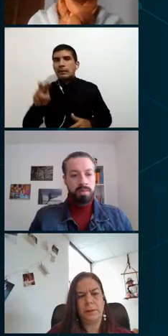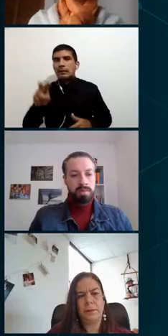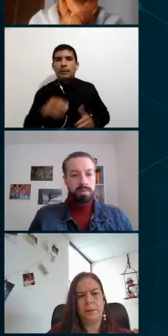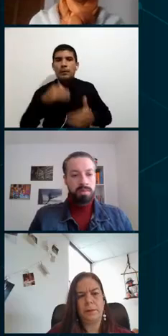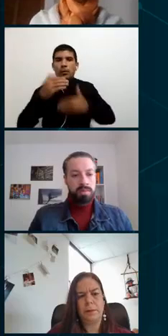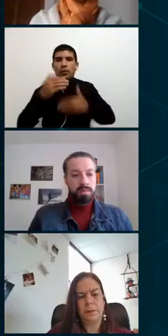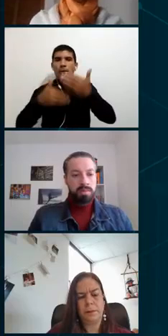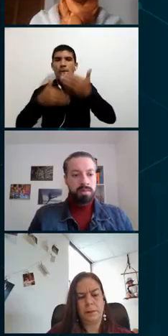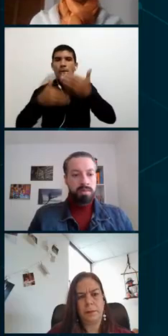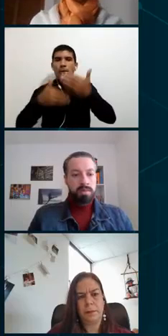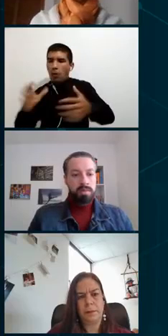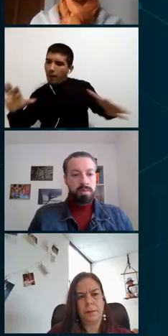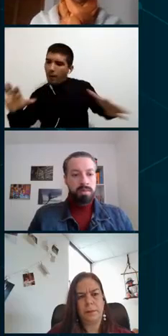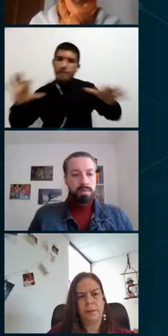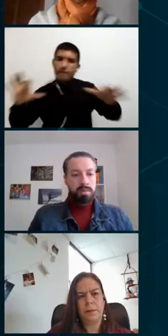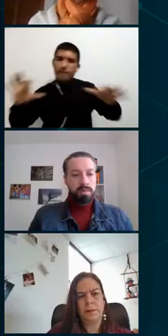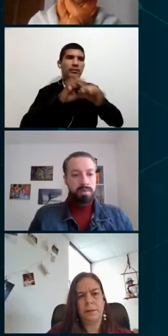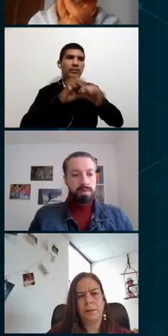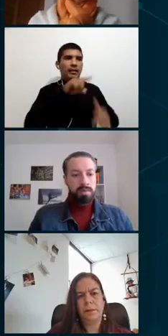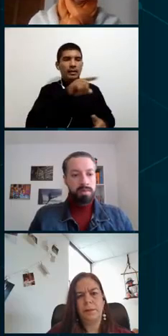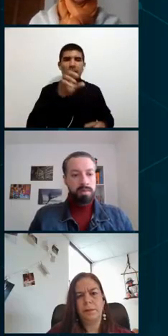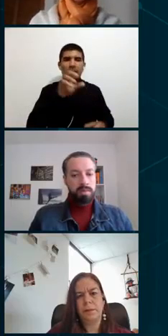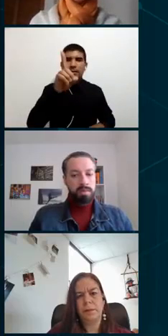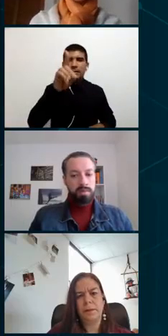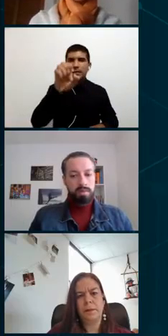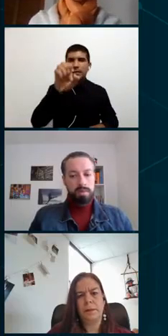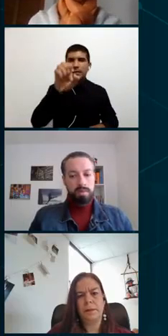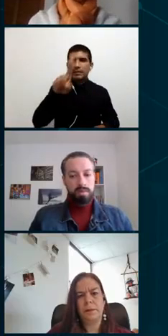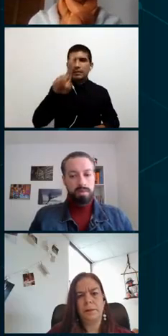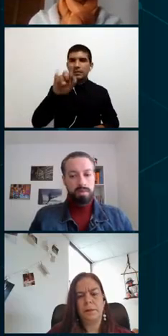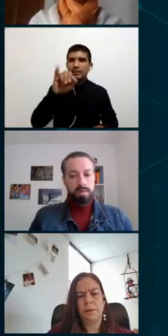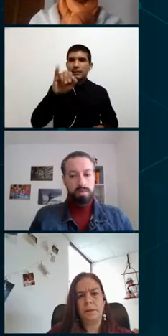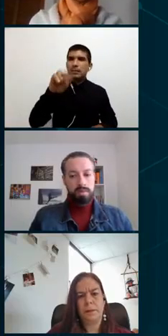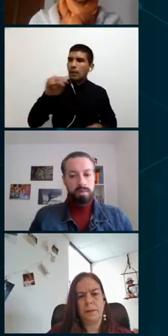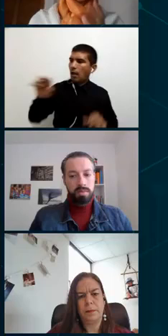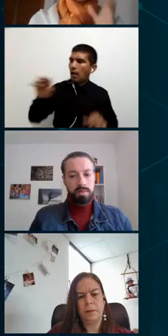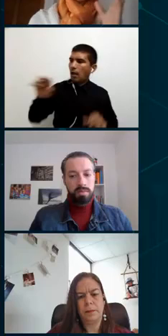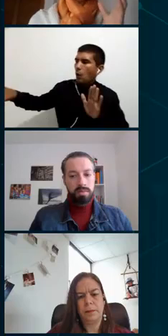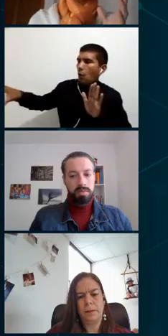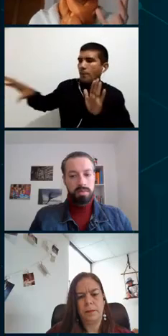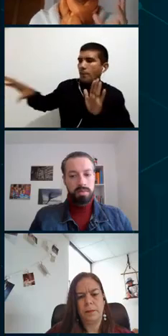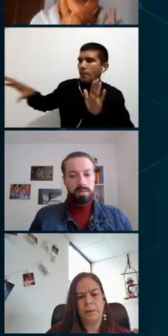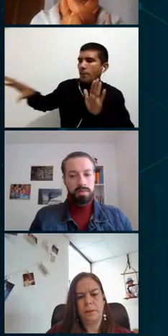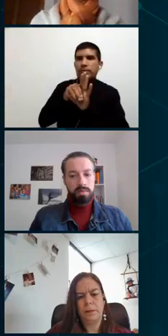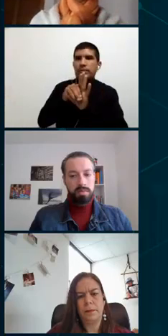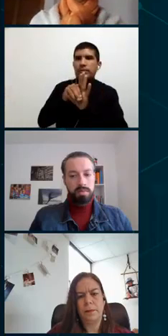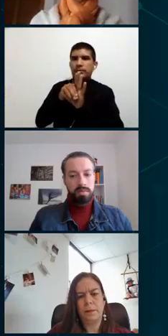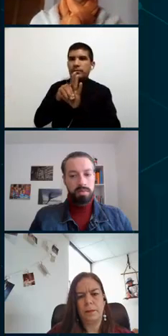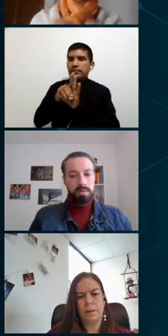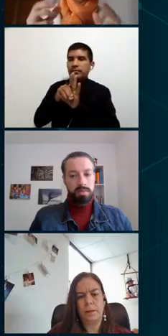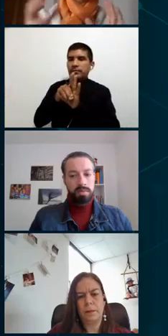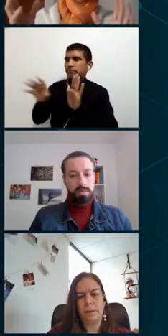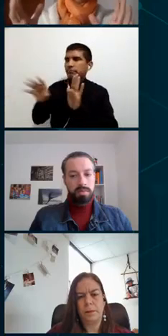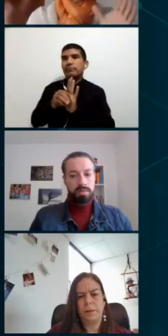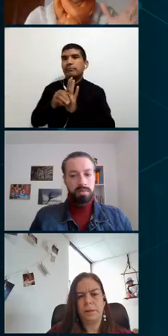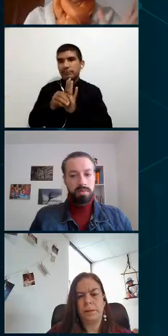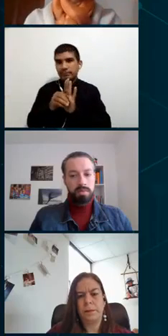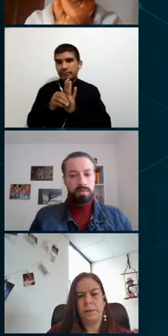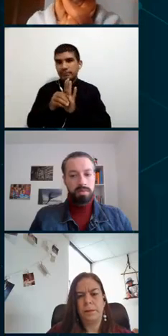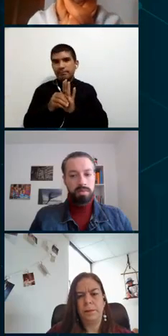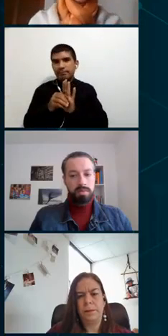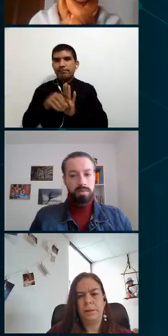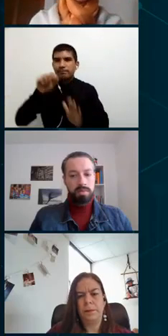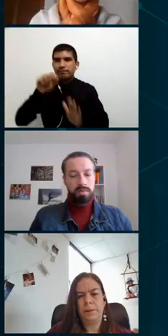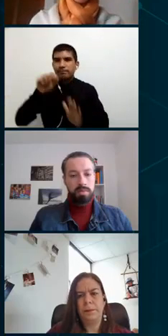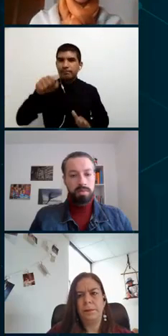usar prácticamente en cualquier industria, como para cualquier, digamos, tipo de